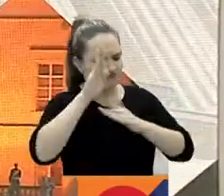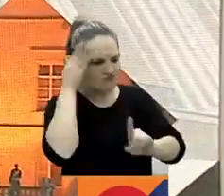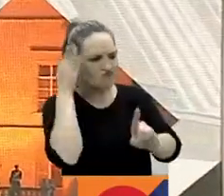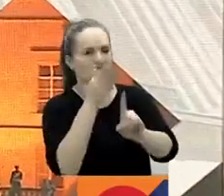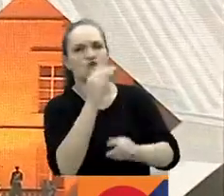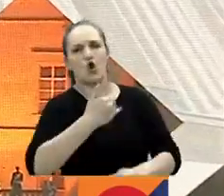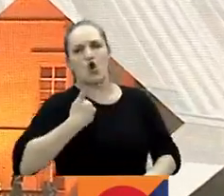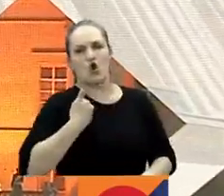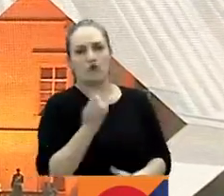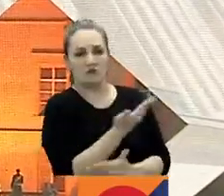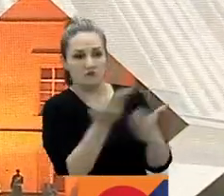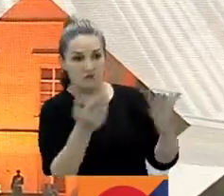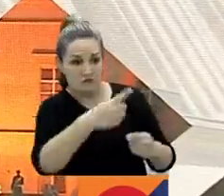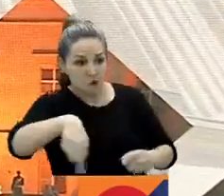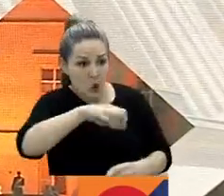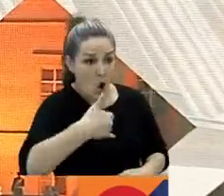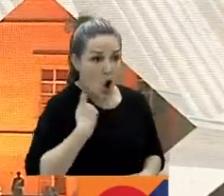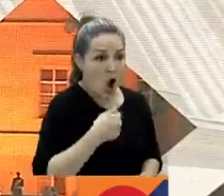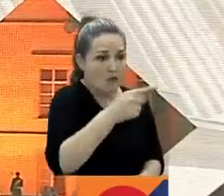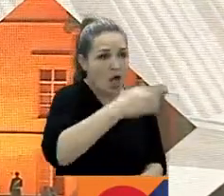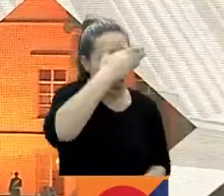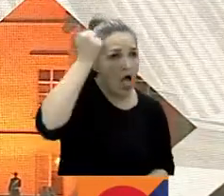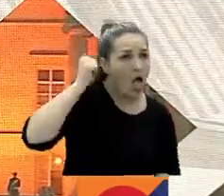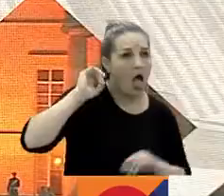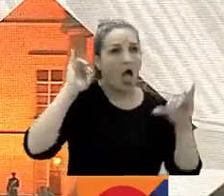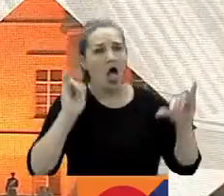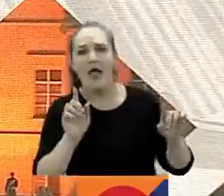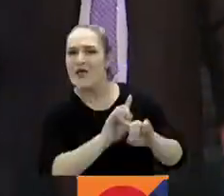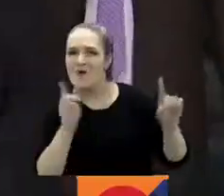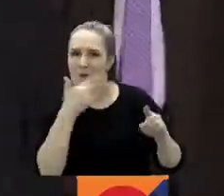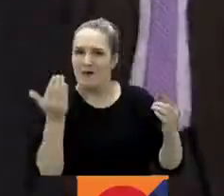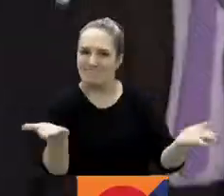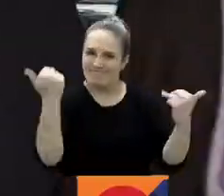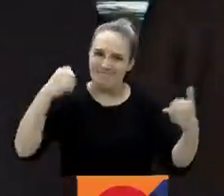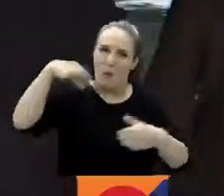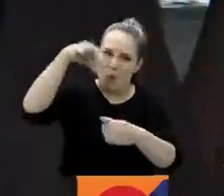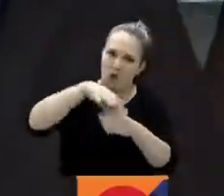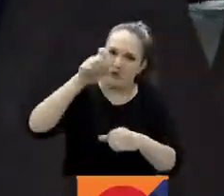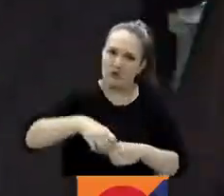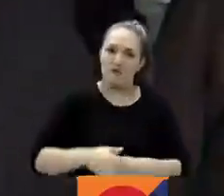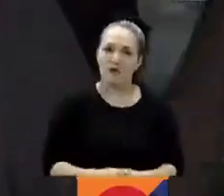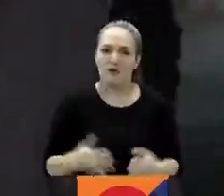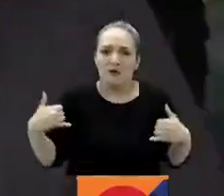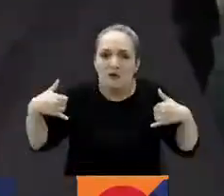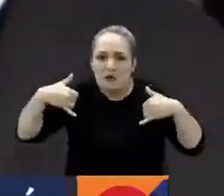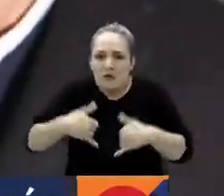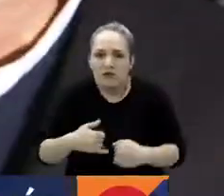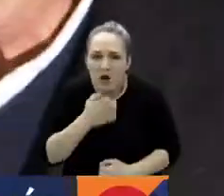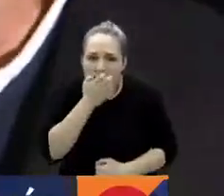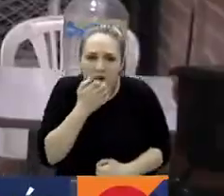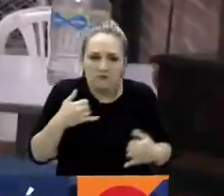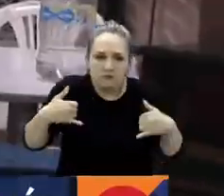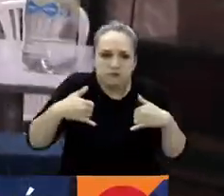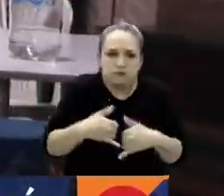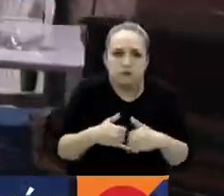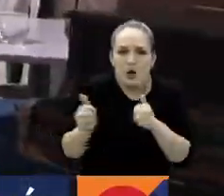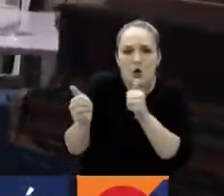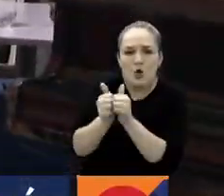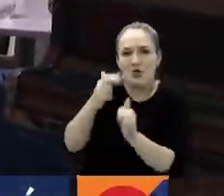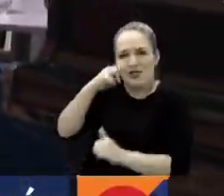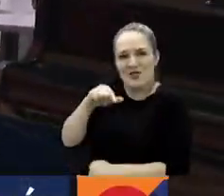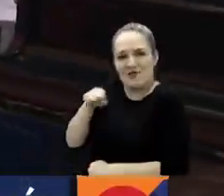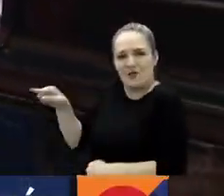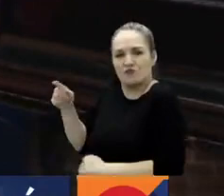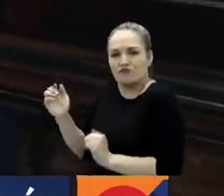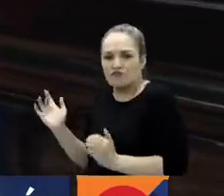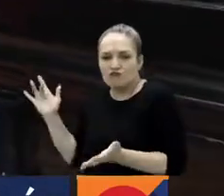pidió salir a votar sin dejar la memoria en la casa. Muy abrigado y en compañía de sus hijos, Rodolfo Hernández